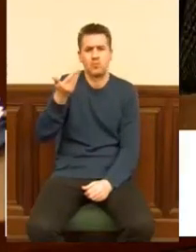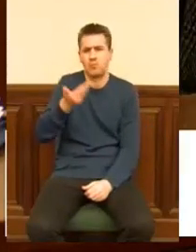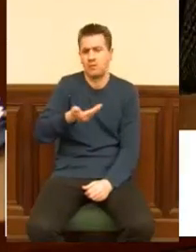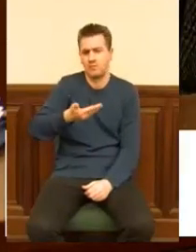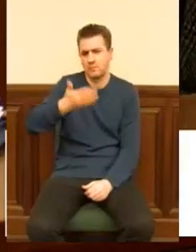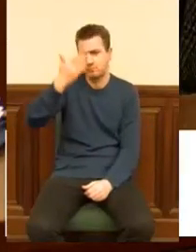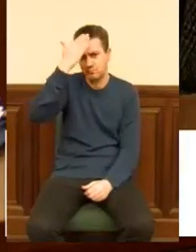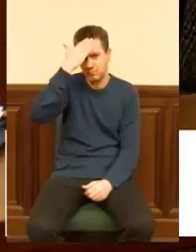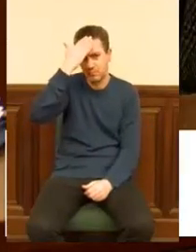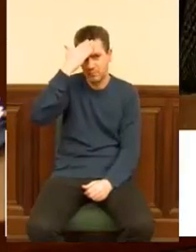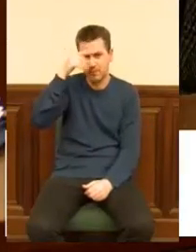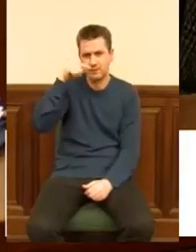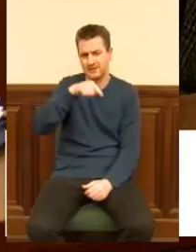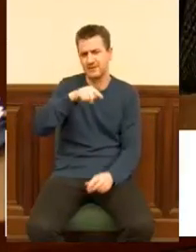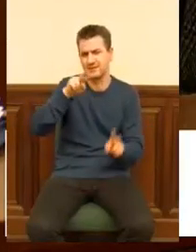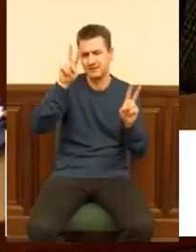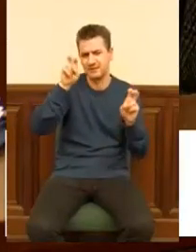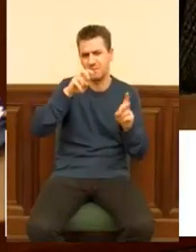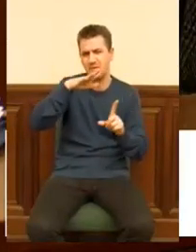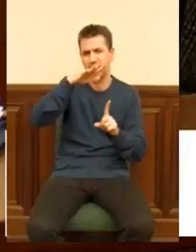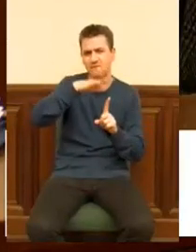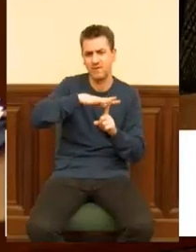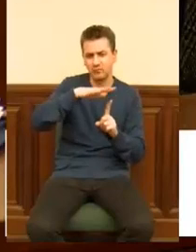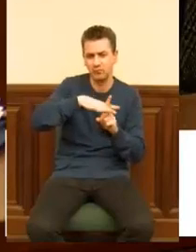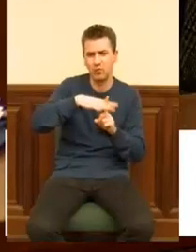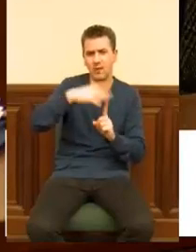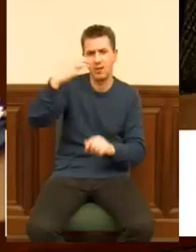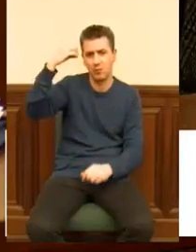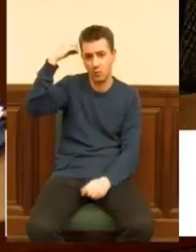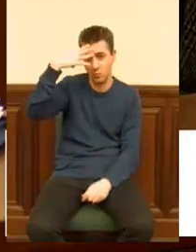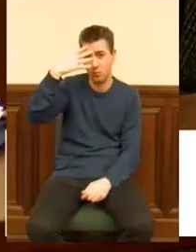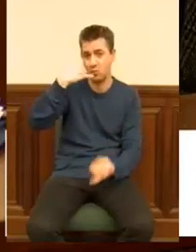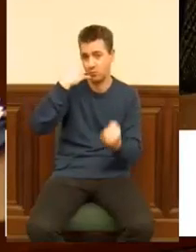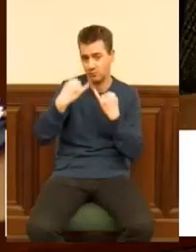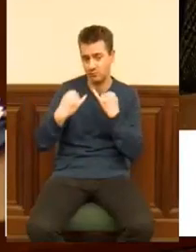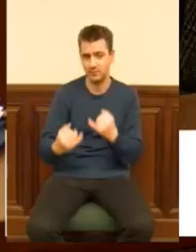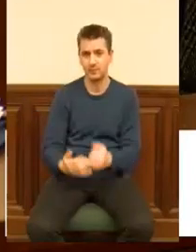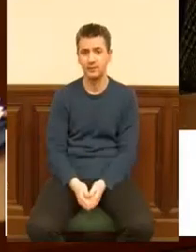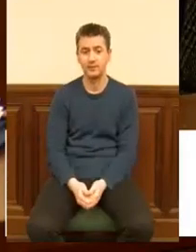tiene que ver con la factura de la luz, el de aquellos hogares que son